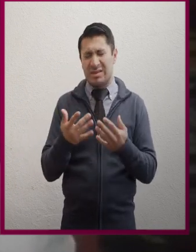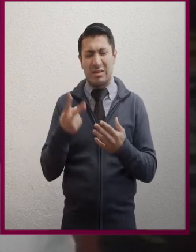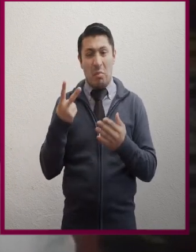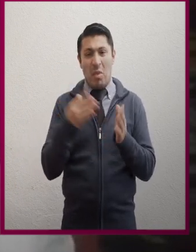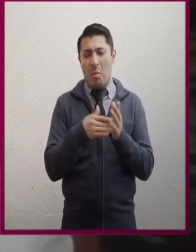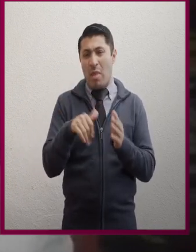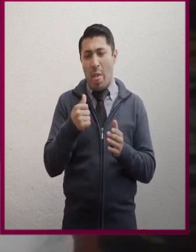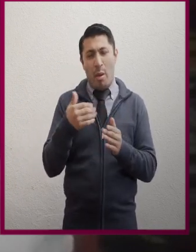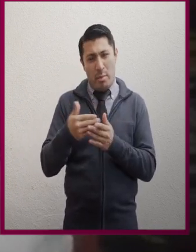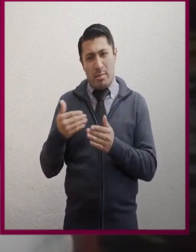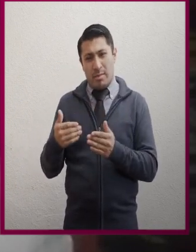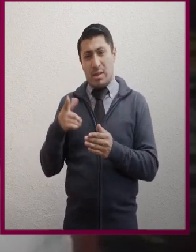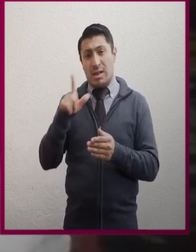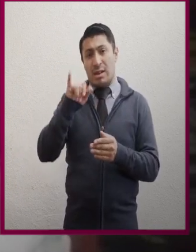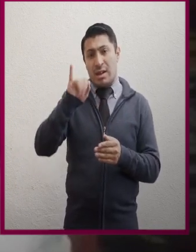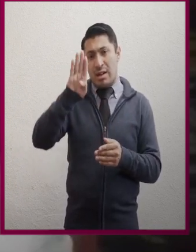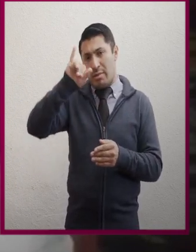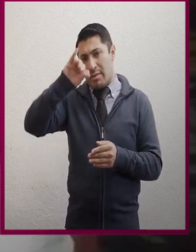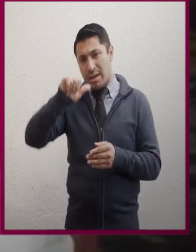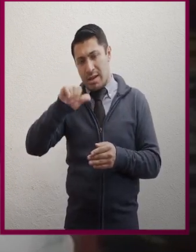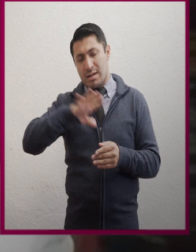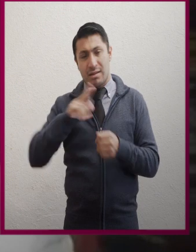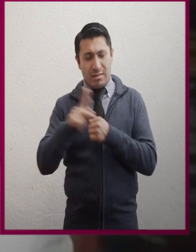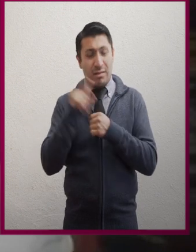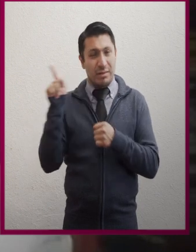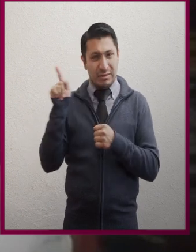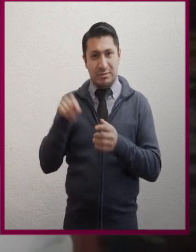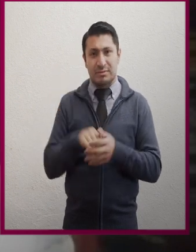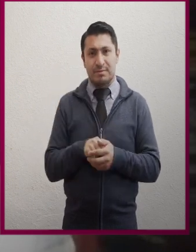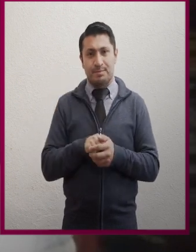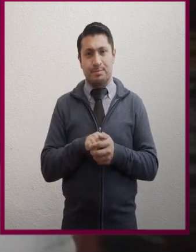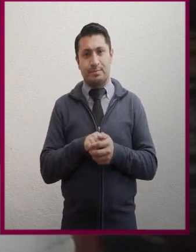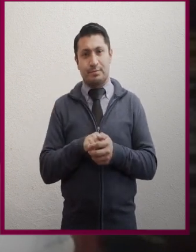del 2011, Libia, con el